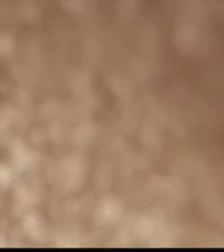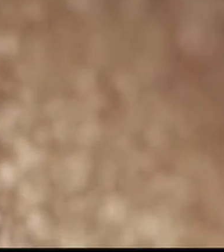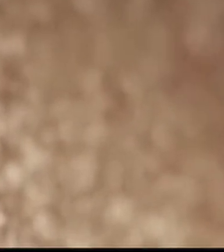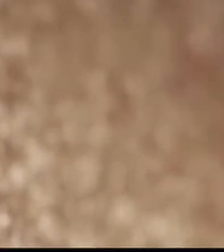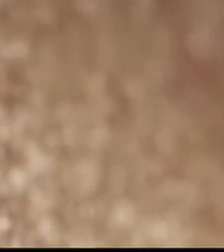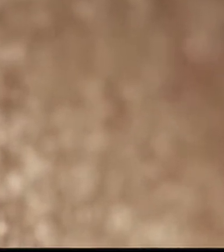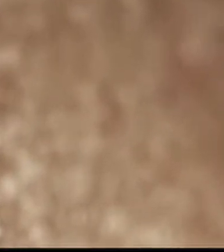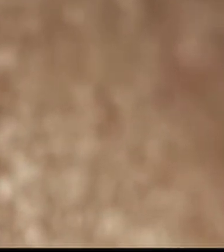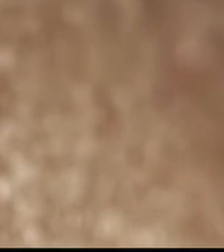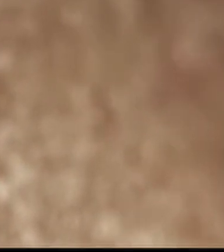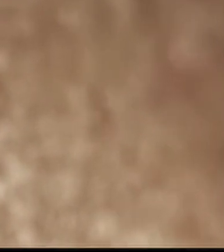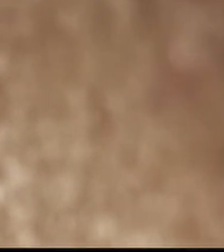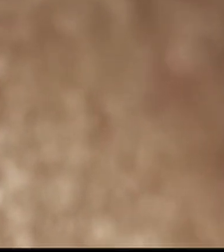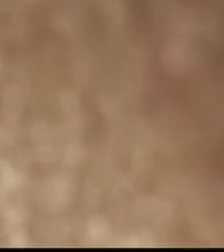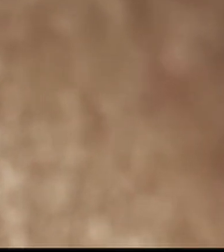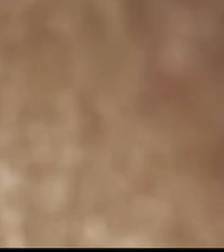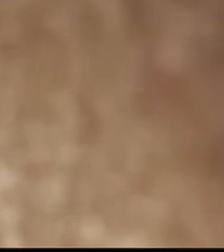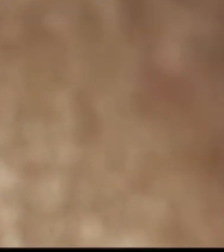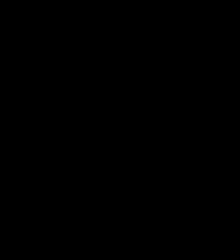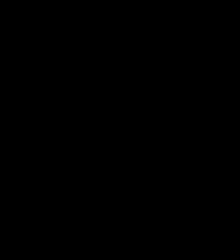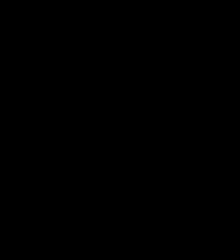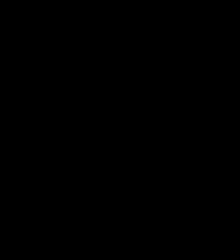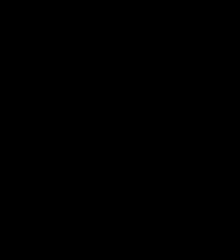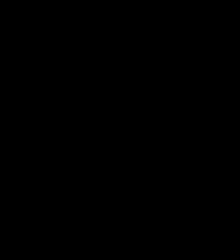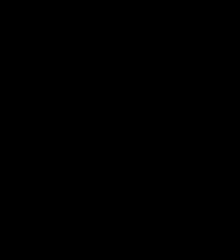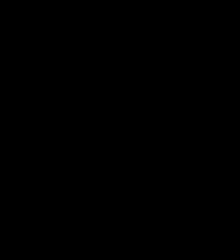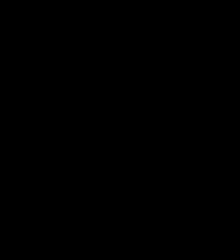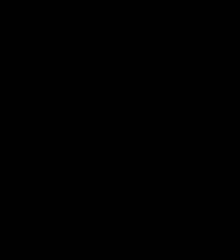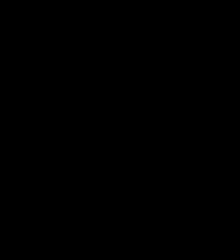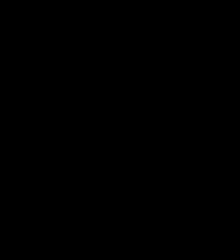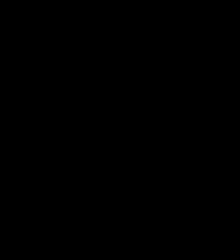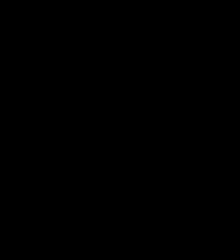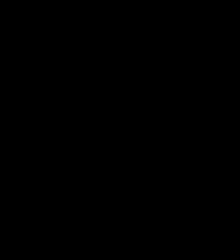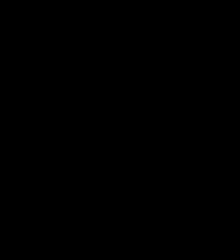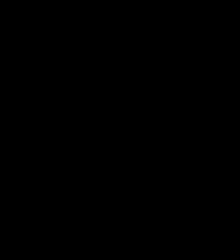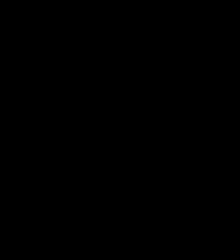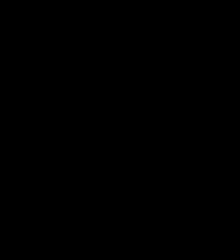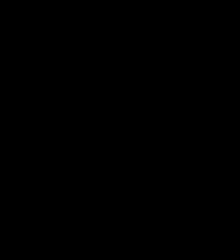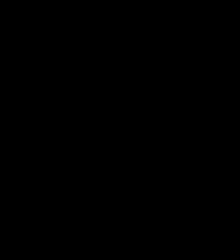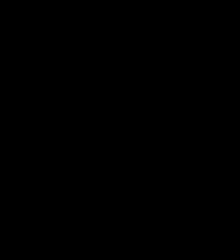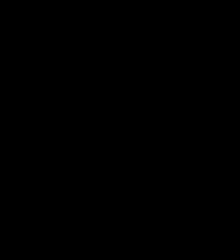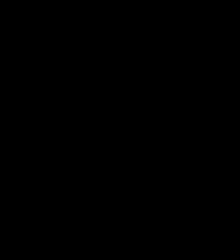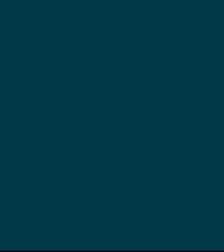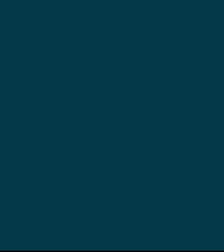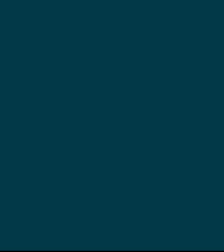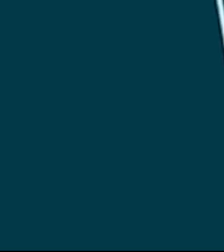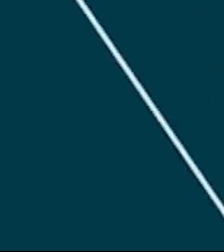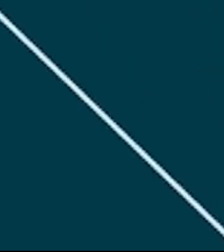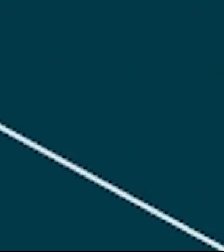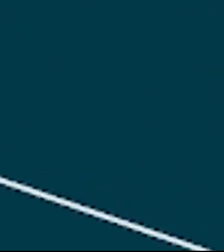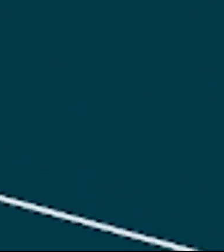la tarde. Aquí en 13, Costa Rica Televisión.